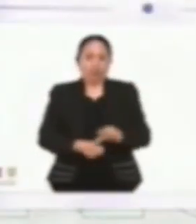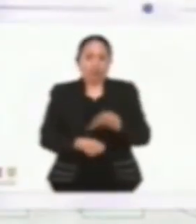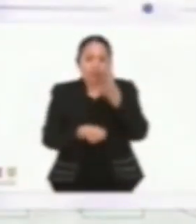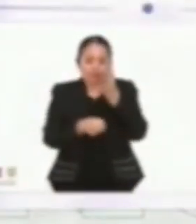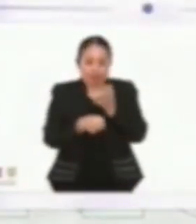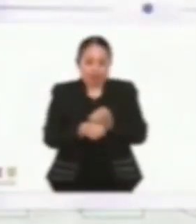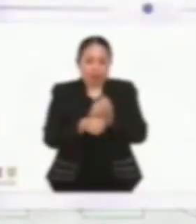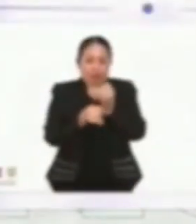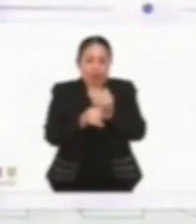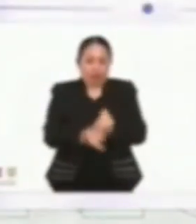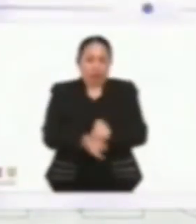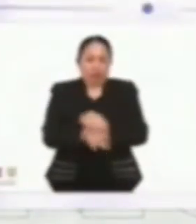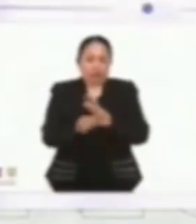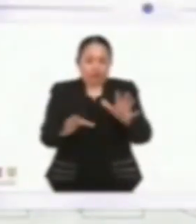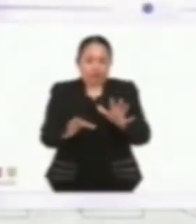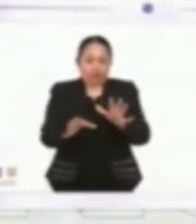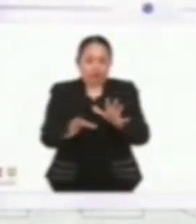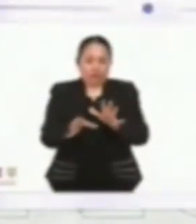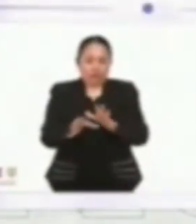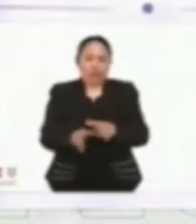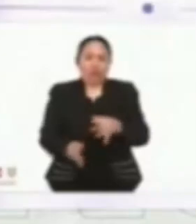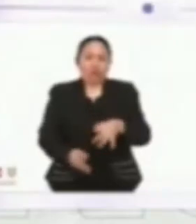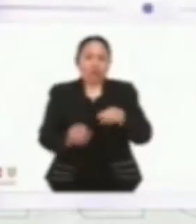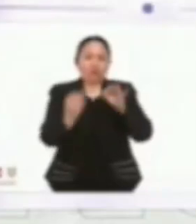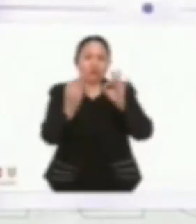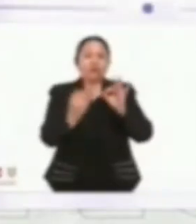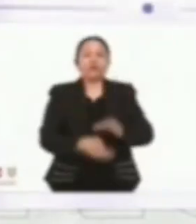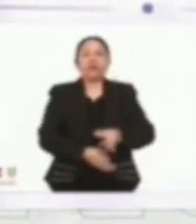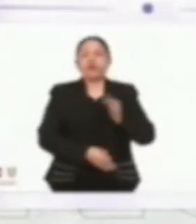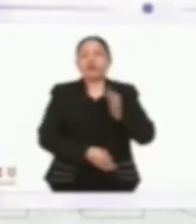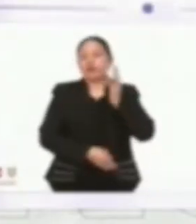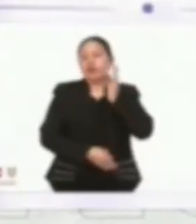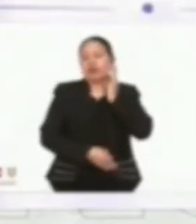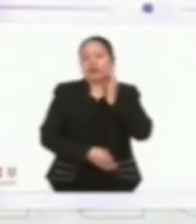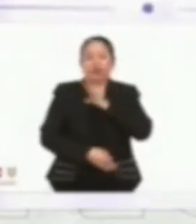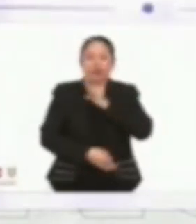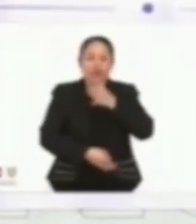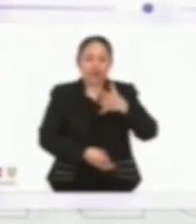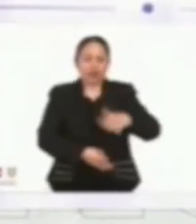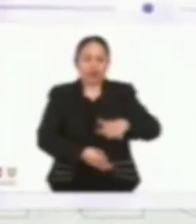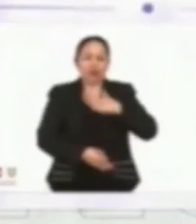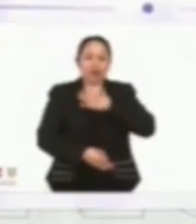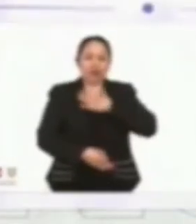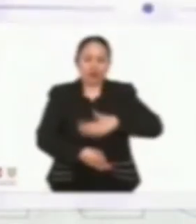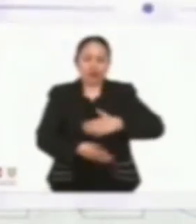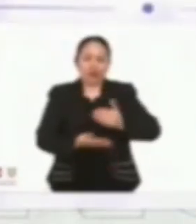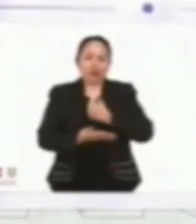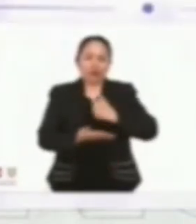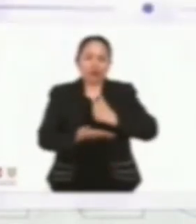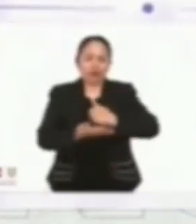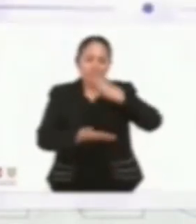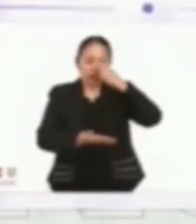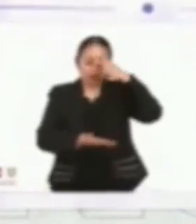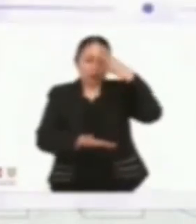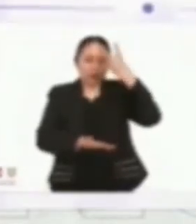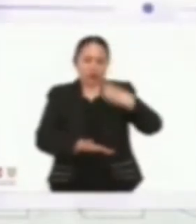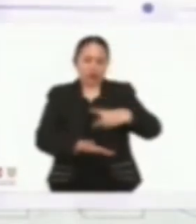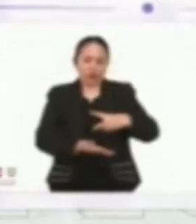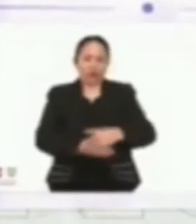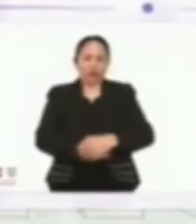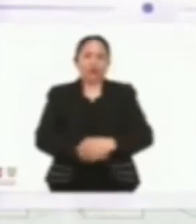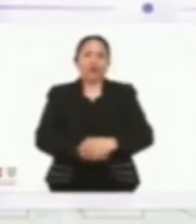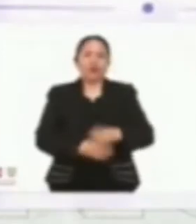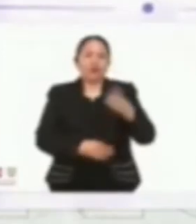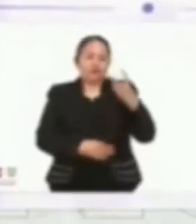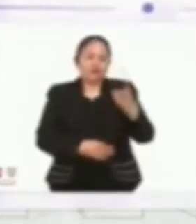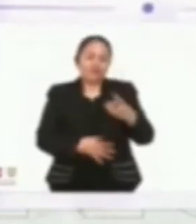informe de labores al frente de la Fiscalía General de Justicia de la Ciudad de México, el cual será